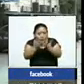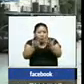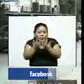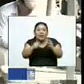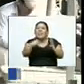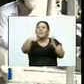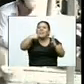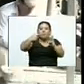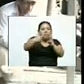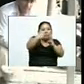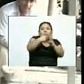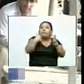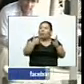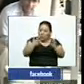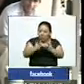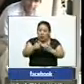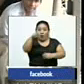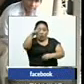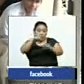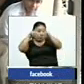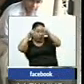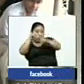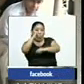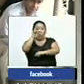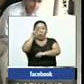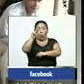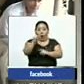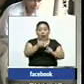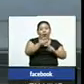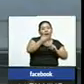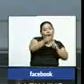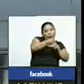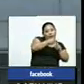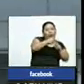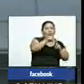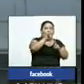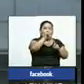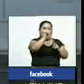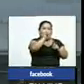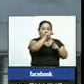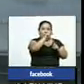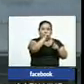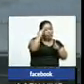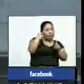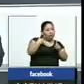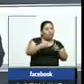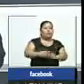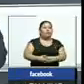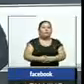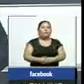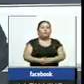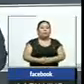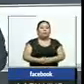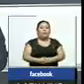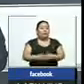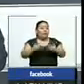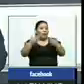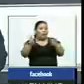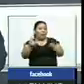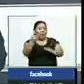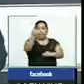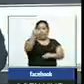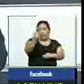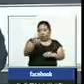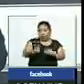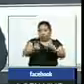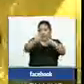de los hechores. Con imágenes de Juan Castellanos, Iliana Leiva, Noticiero Hechos. El representante